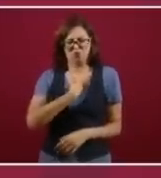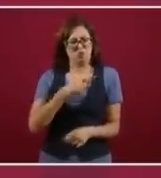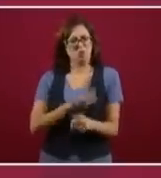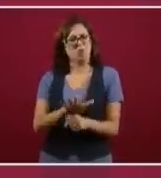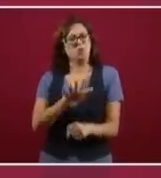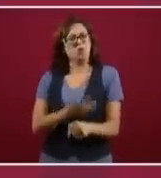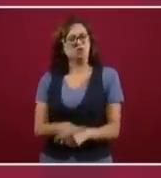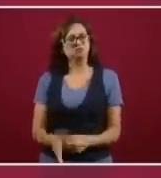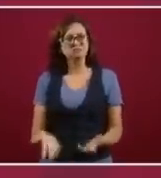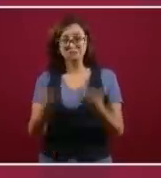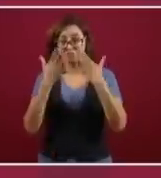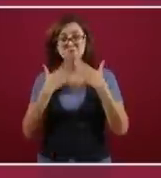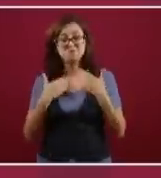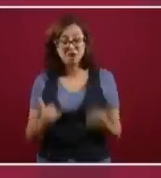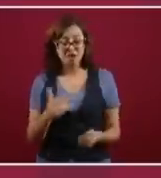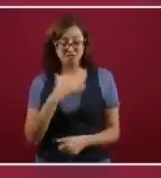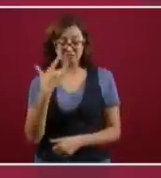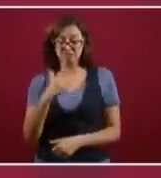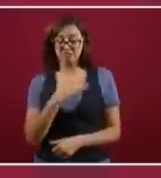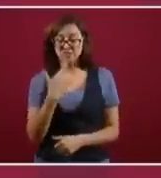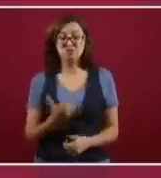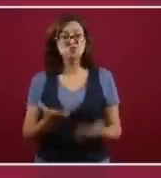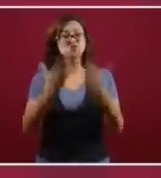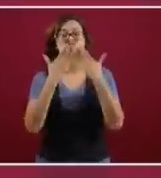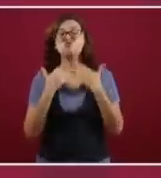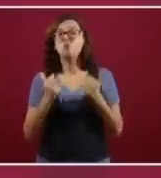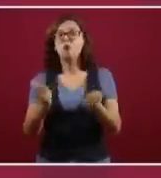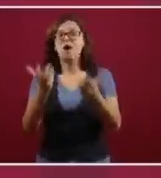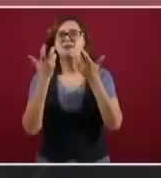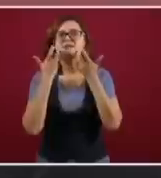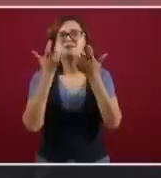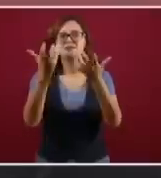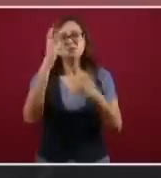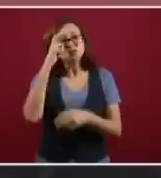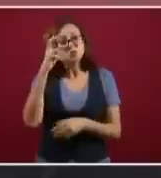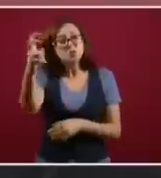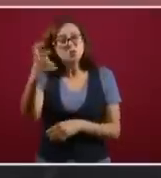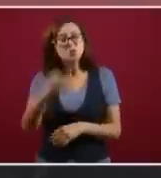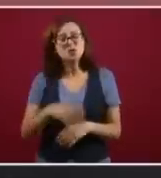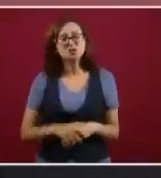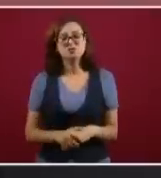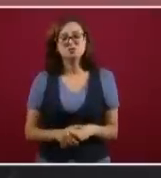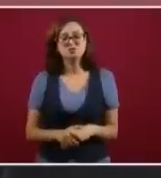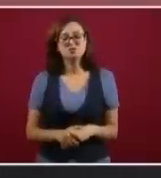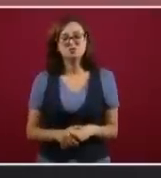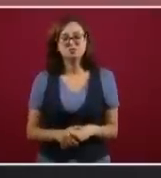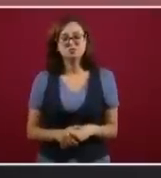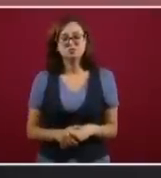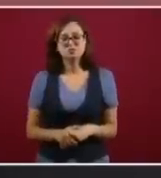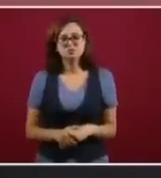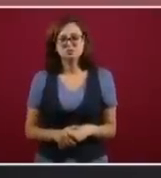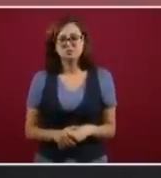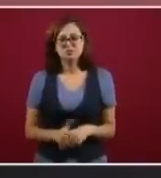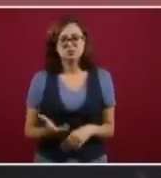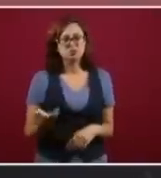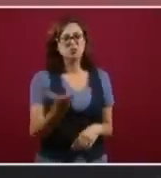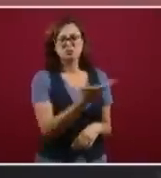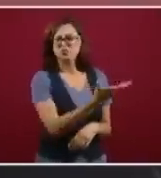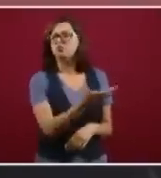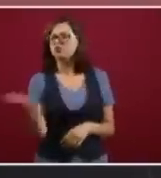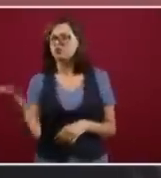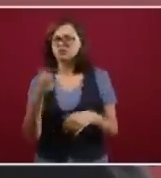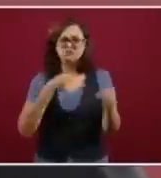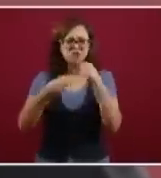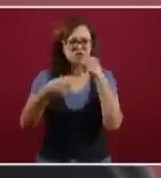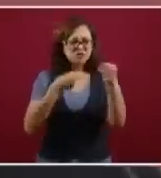sentimientos, si no tenemos ideales? Pues ustedes, ¿por qué se dedican al